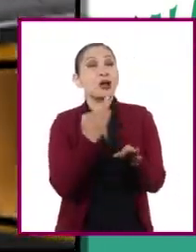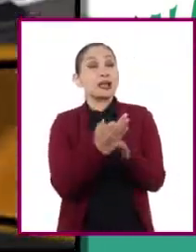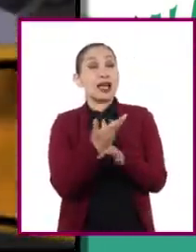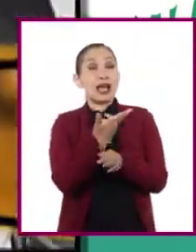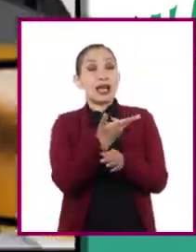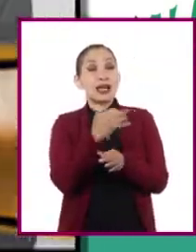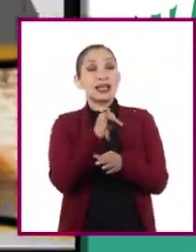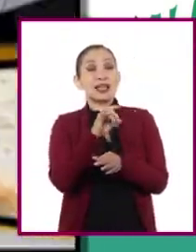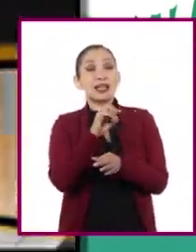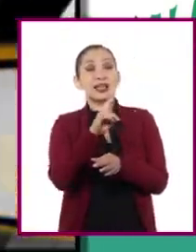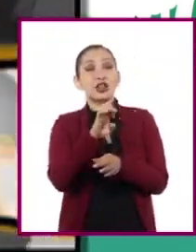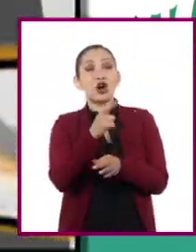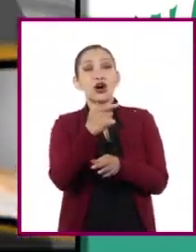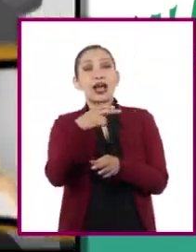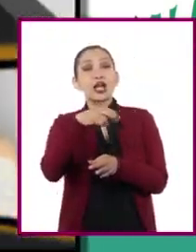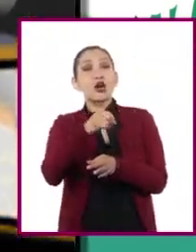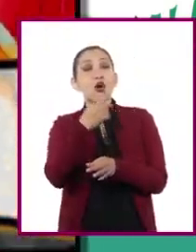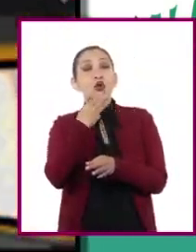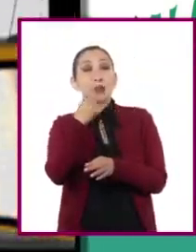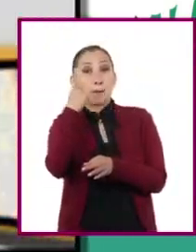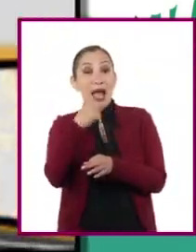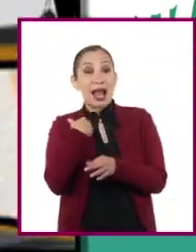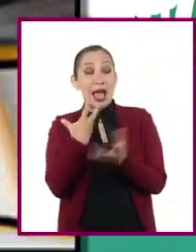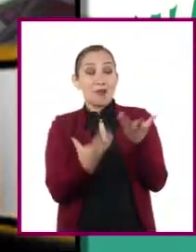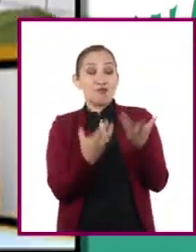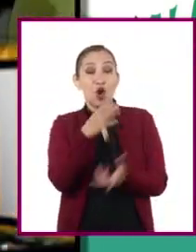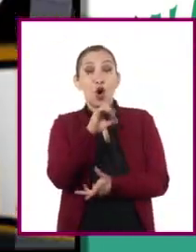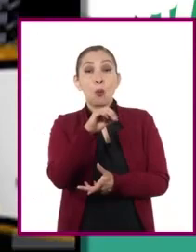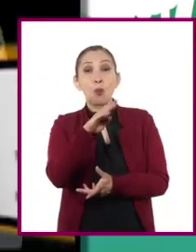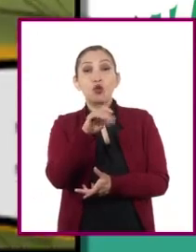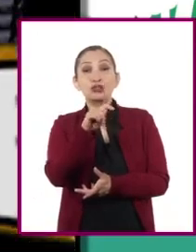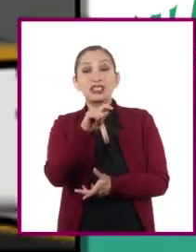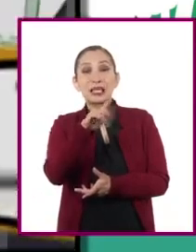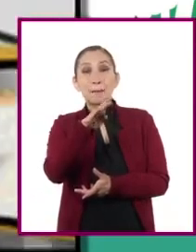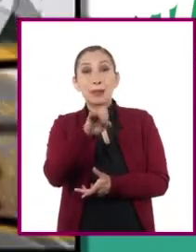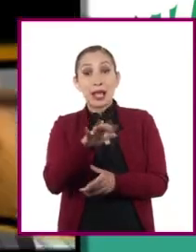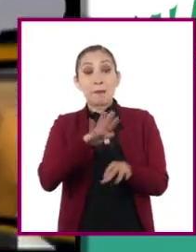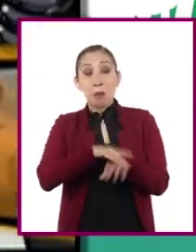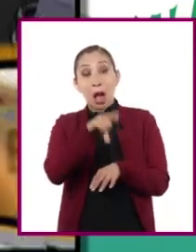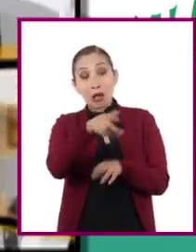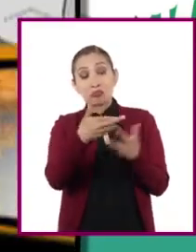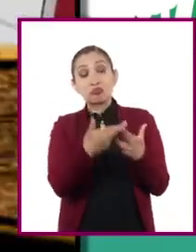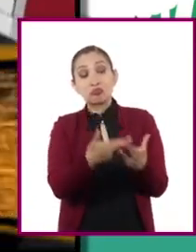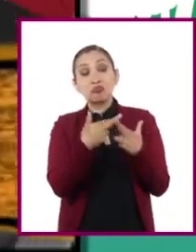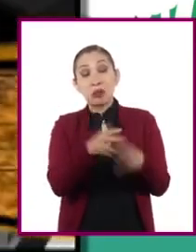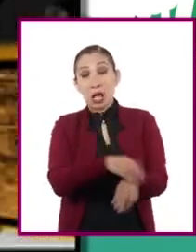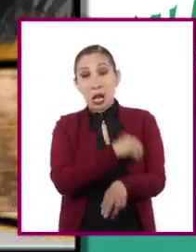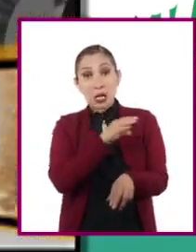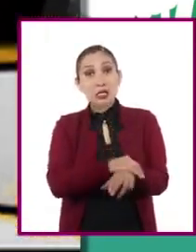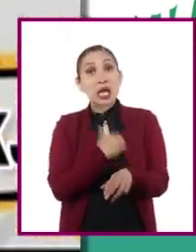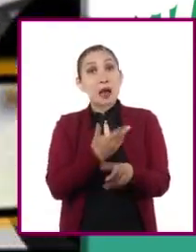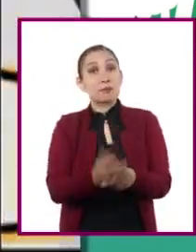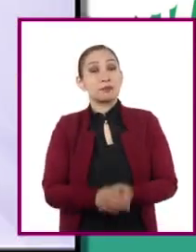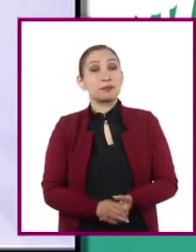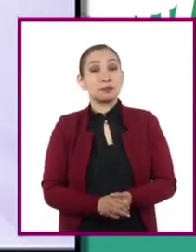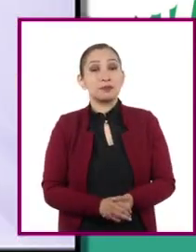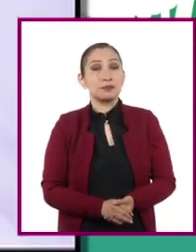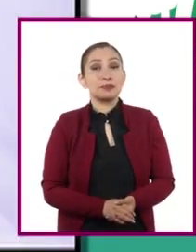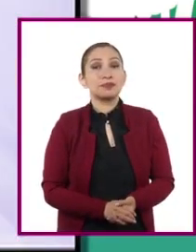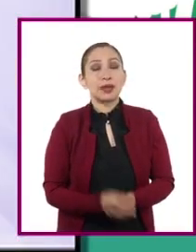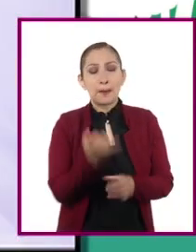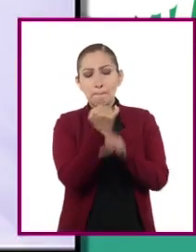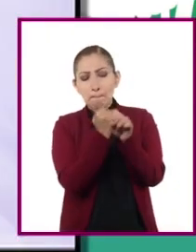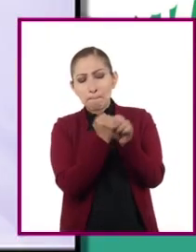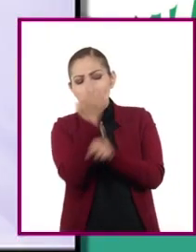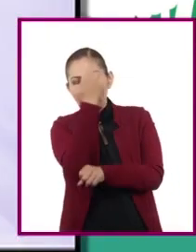Actualmente el hidrógeno está siendo utilizado también como combustible, y es el que proporciona mayor cantidad de energía por gramo.